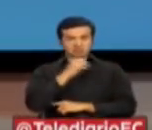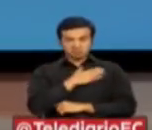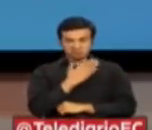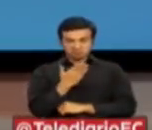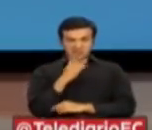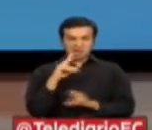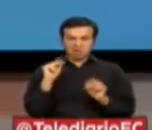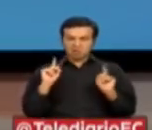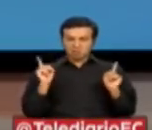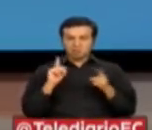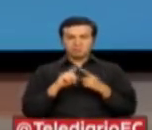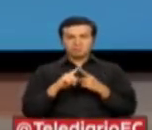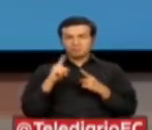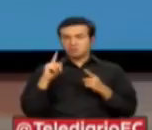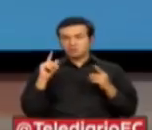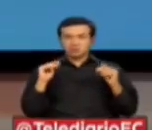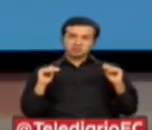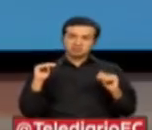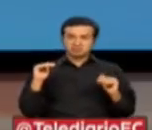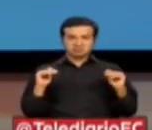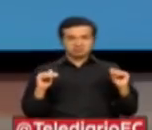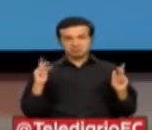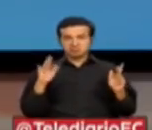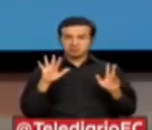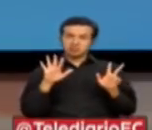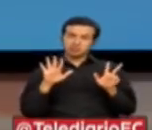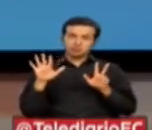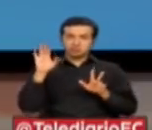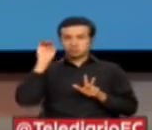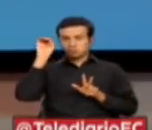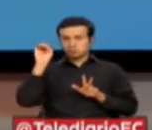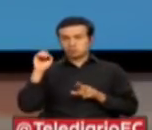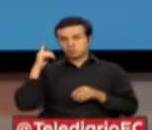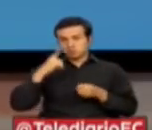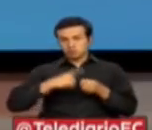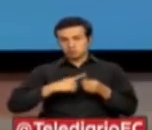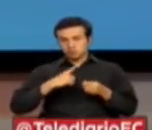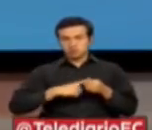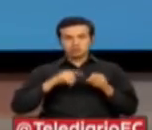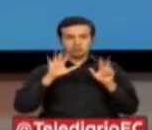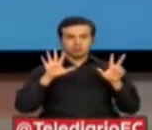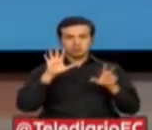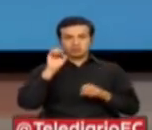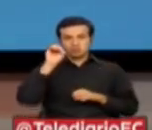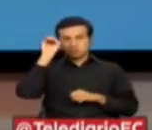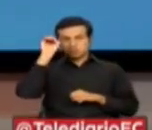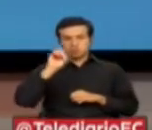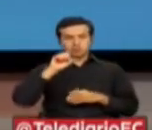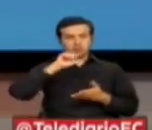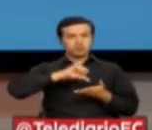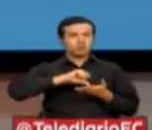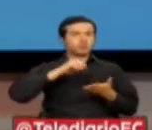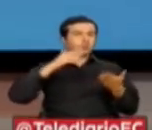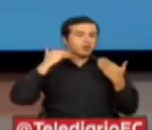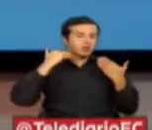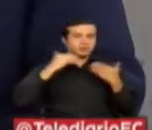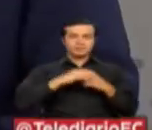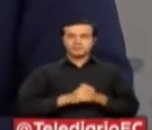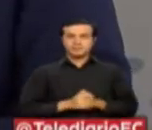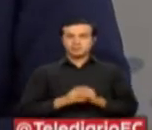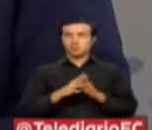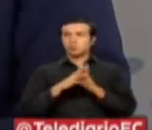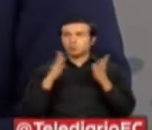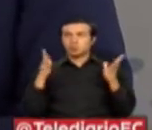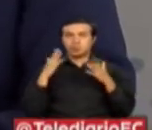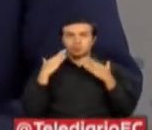Lasso. No hay diferencias demasiado pronunciadas, desde el 88% en Quito y el 80% en la ciudad de Guayaquil. Es muy alto